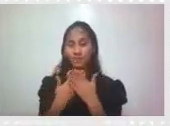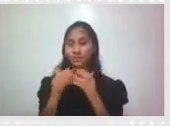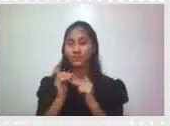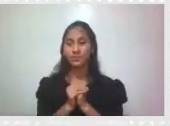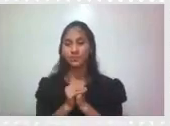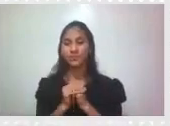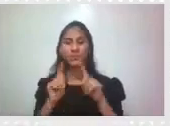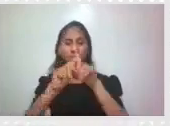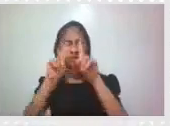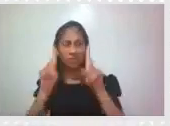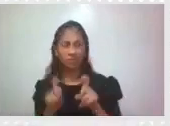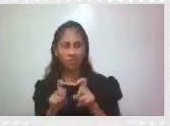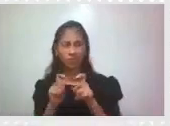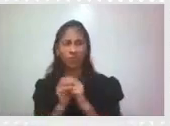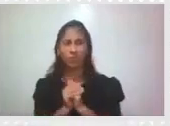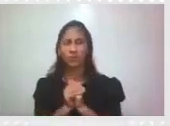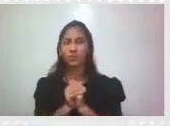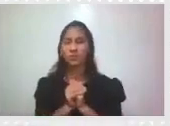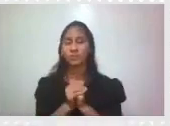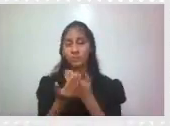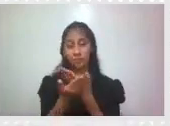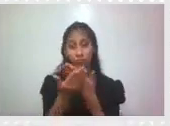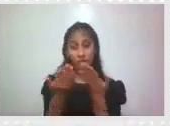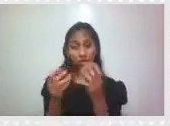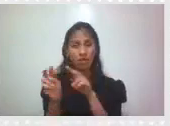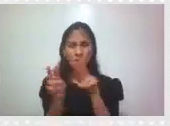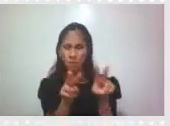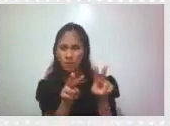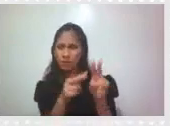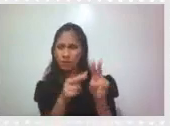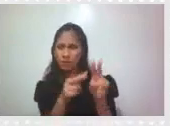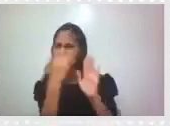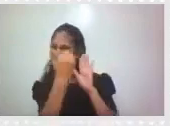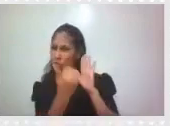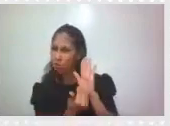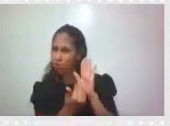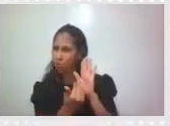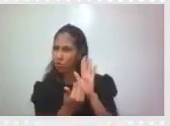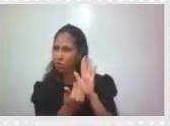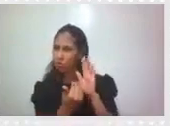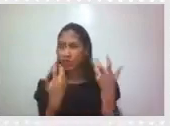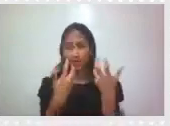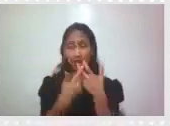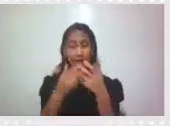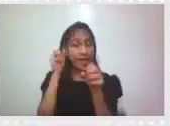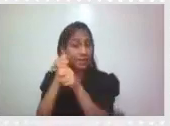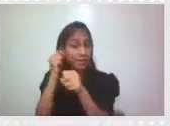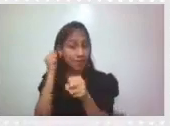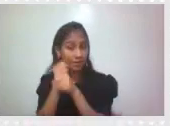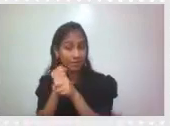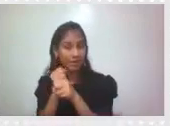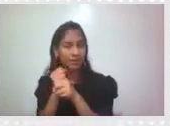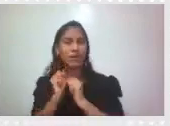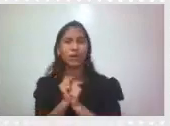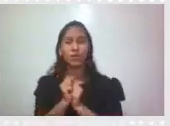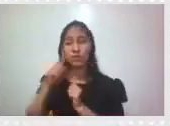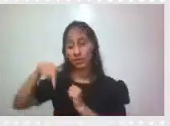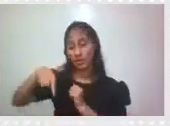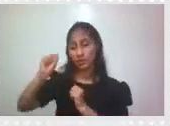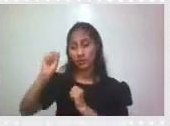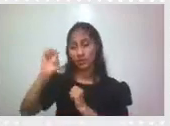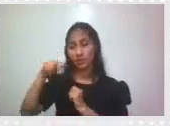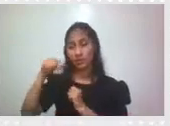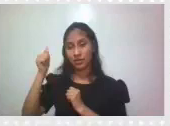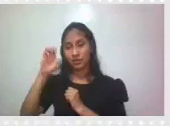La pregunta es, ¿han encontrado puntos comunes entre el trabajo que realiza desde el SENACE y